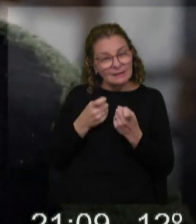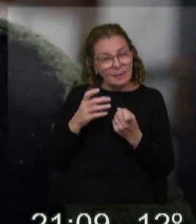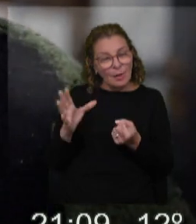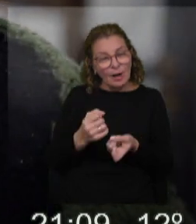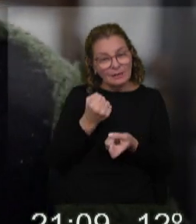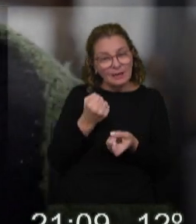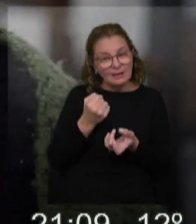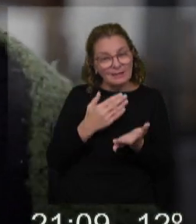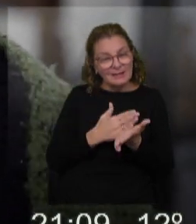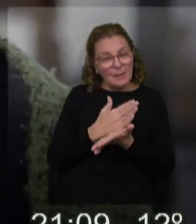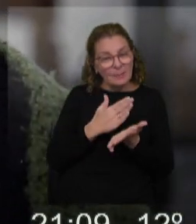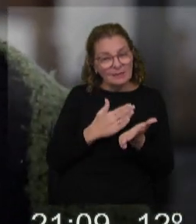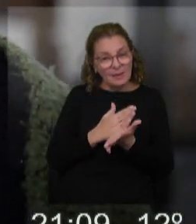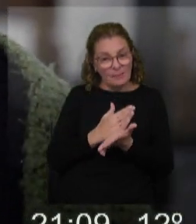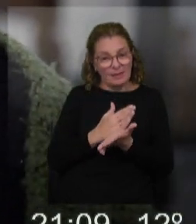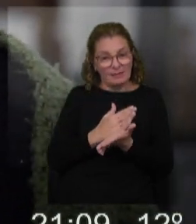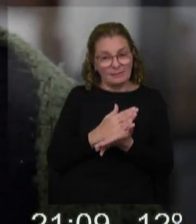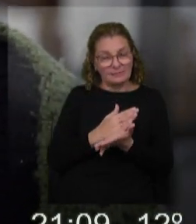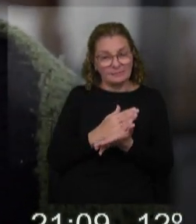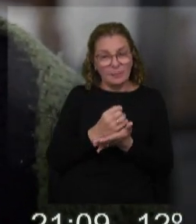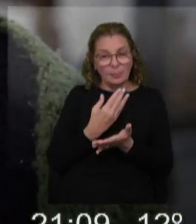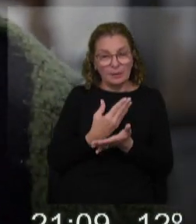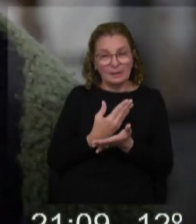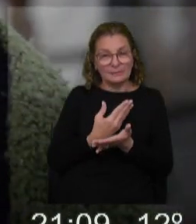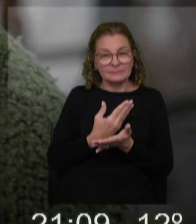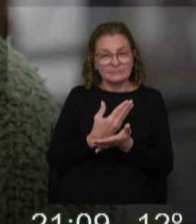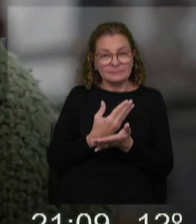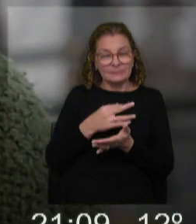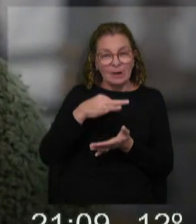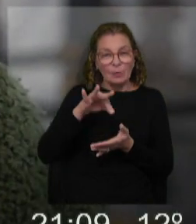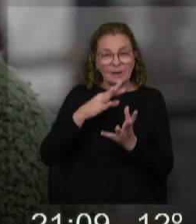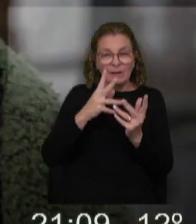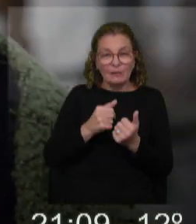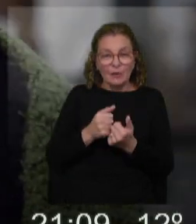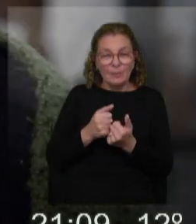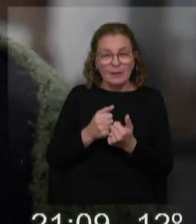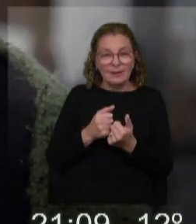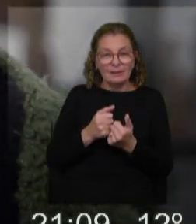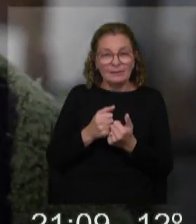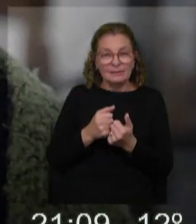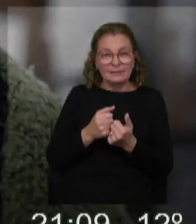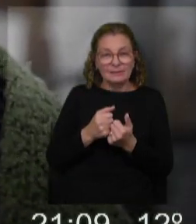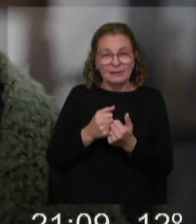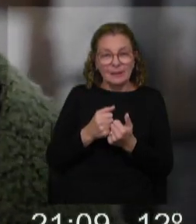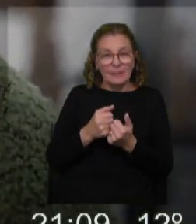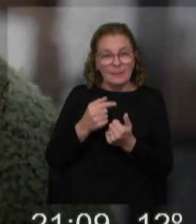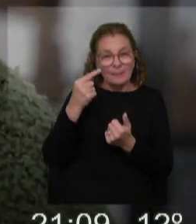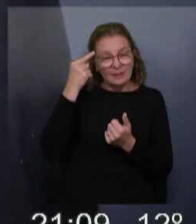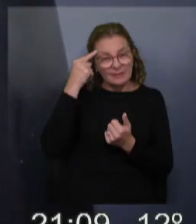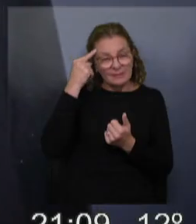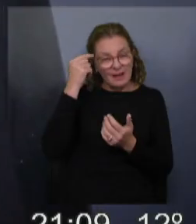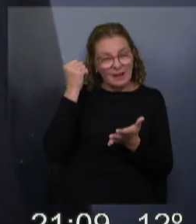rescatar permanentemente, porque es la única manera que tenemos de